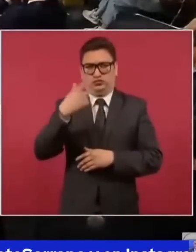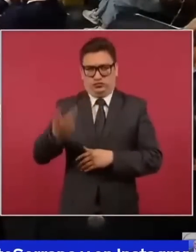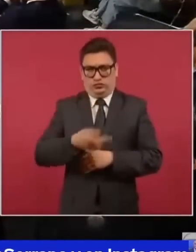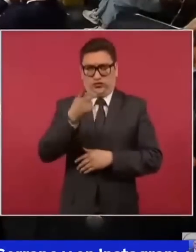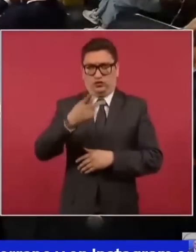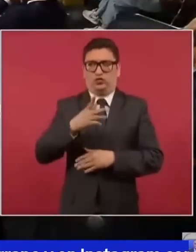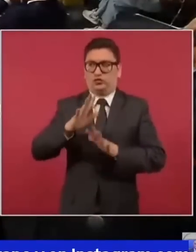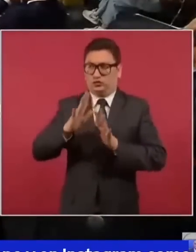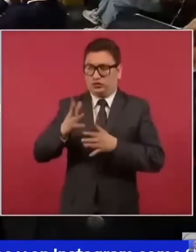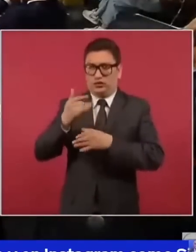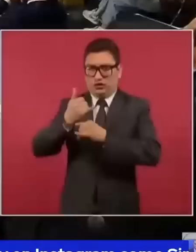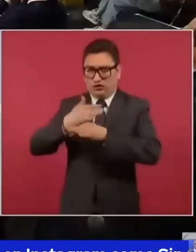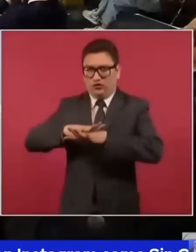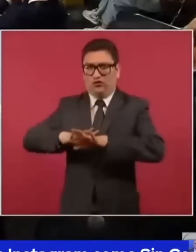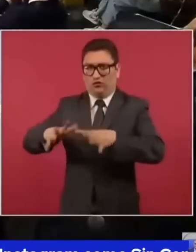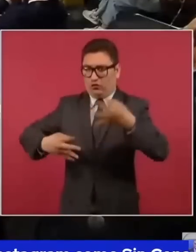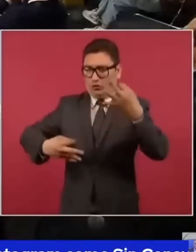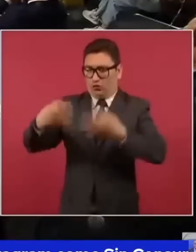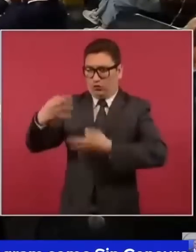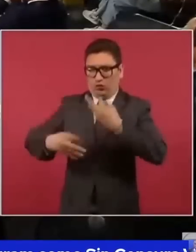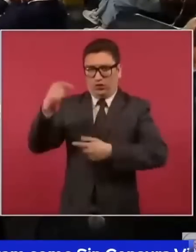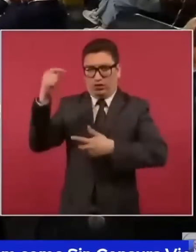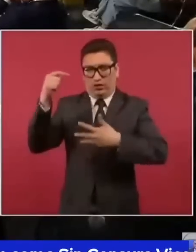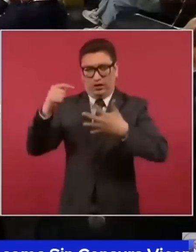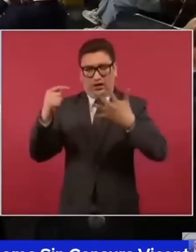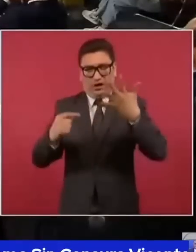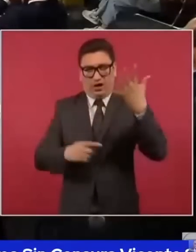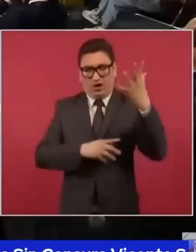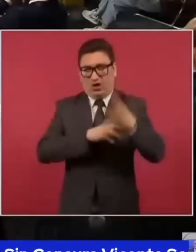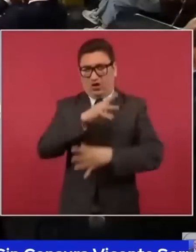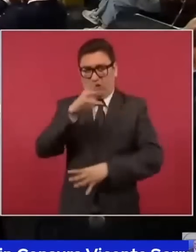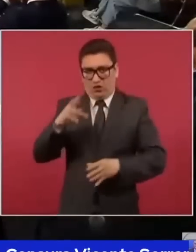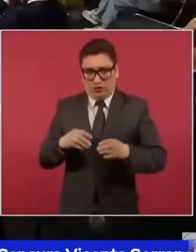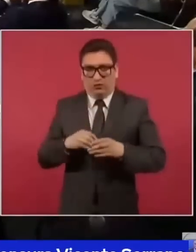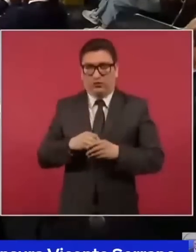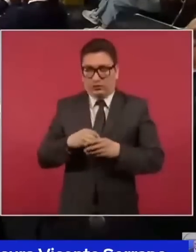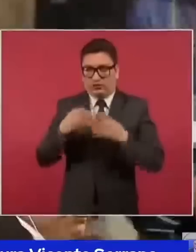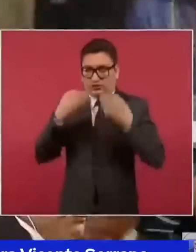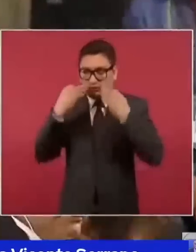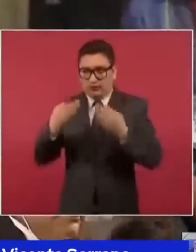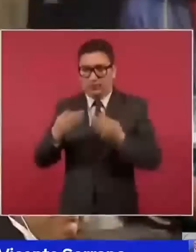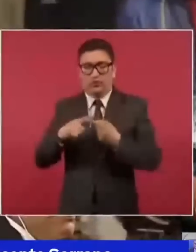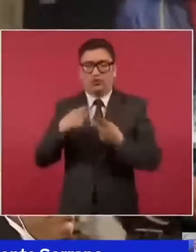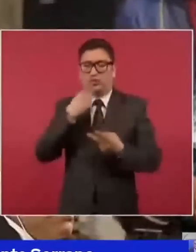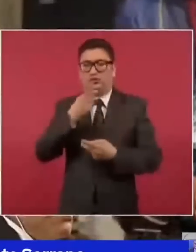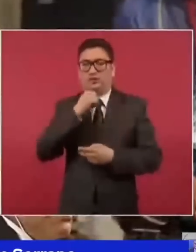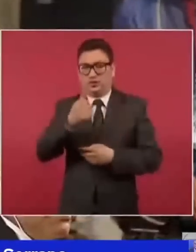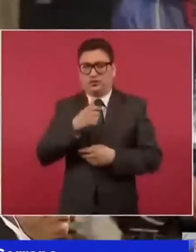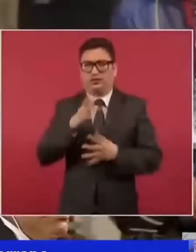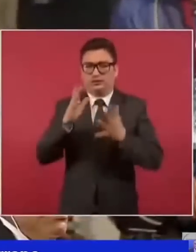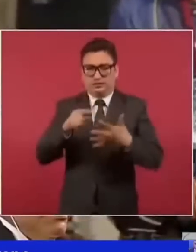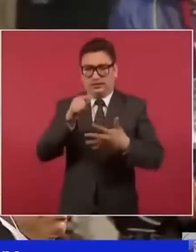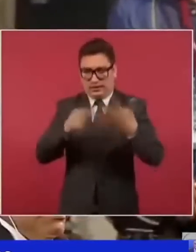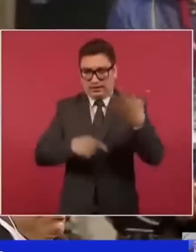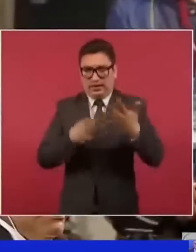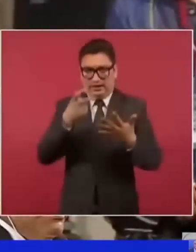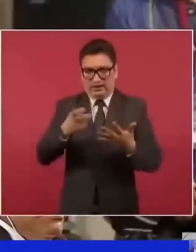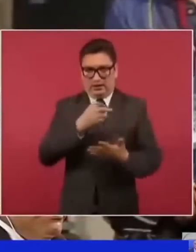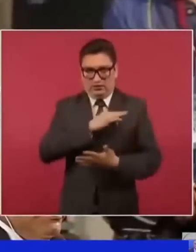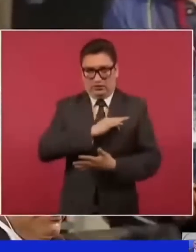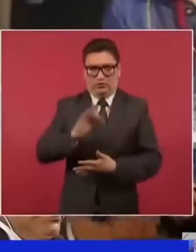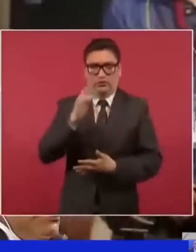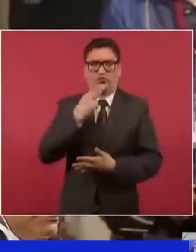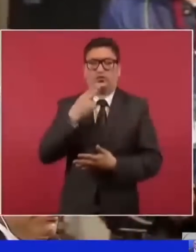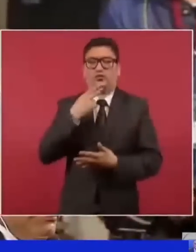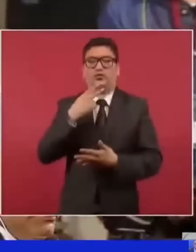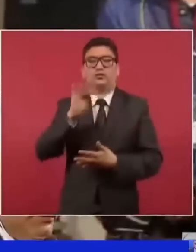enteramos en el juicio y con todo lo que no se dijo en el juicio, ¿no tiene suficientes elementos para por lo